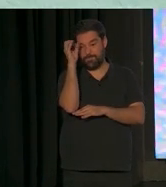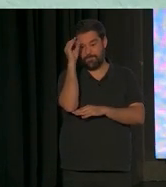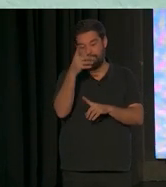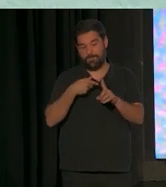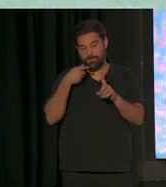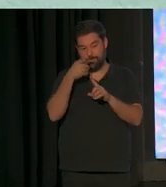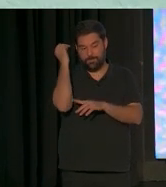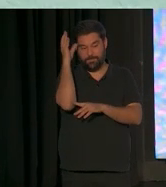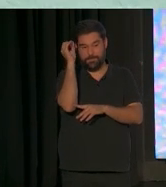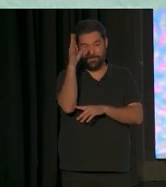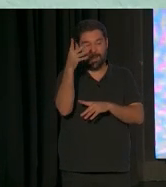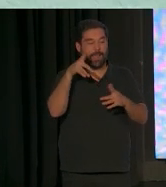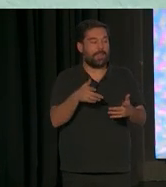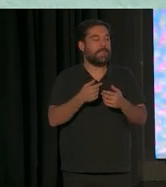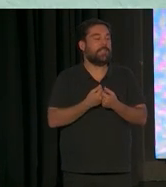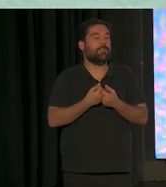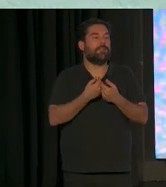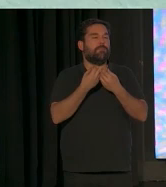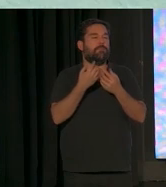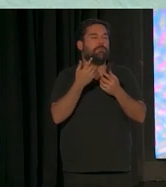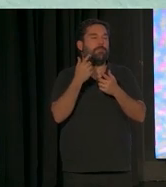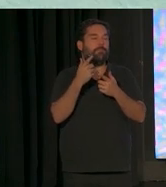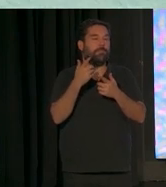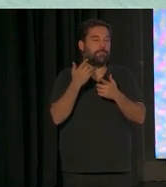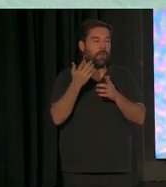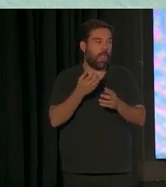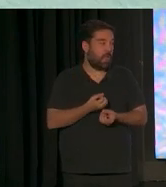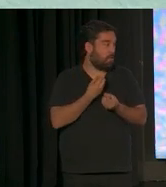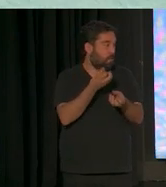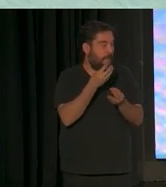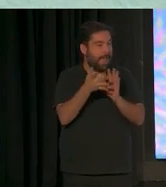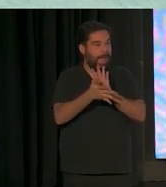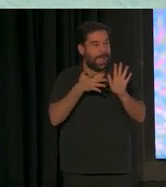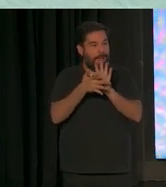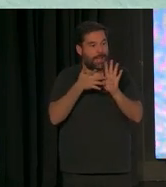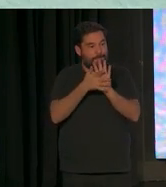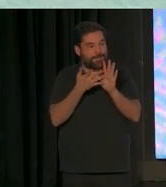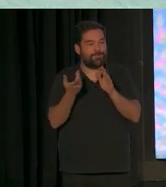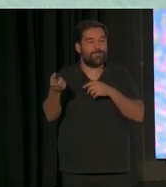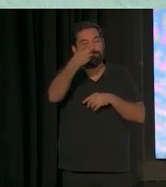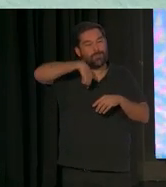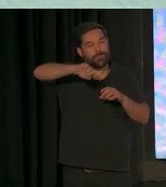Vamos a iniciar un viaje muy rápido. Os voy a proponer que nos subamos en un autobús